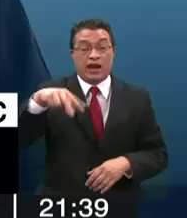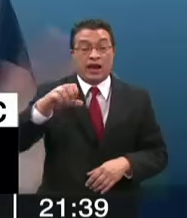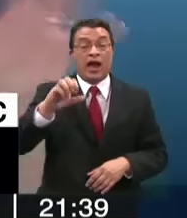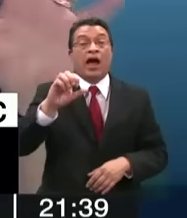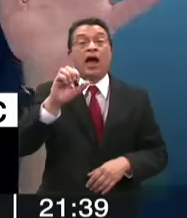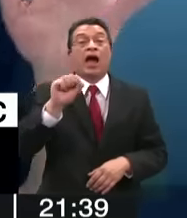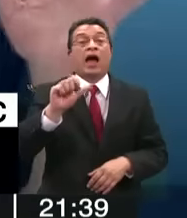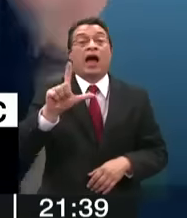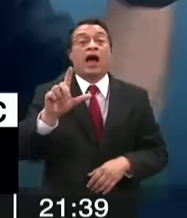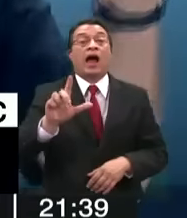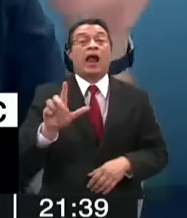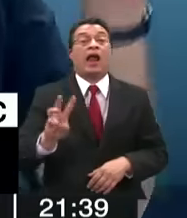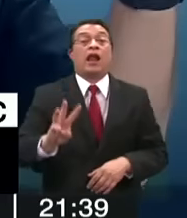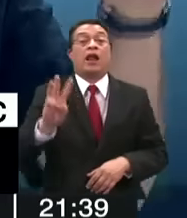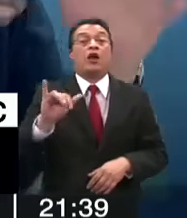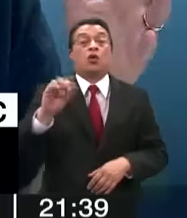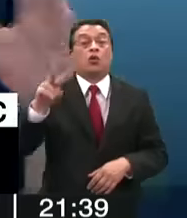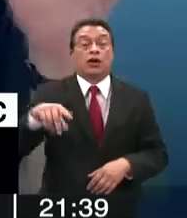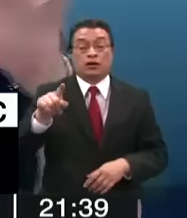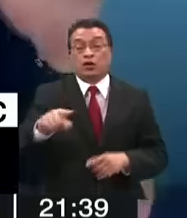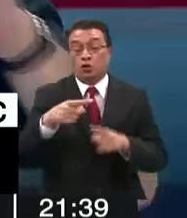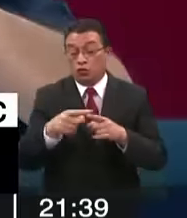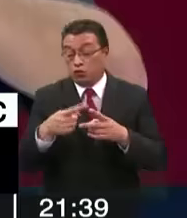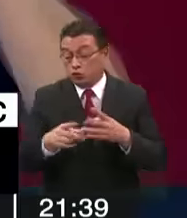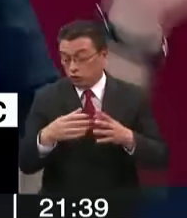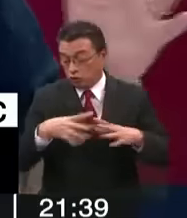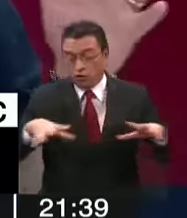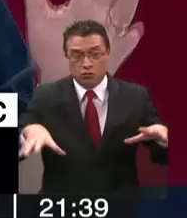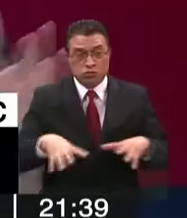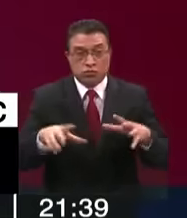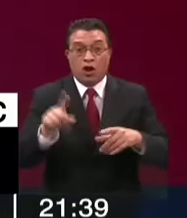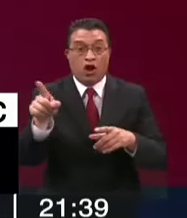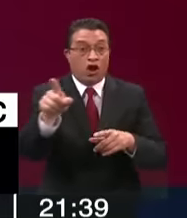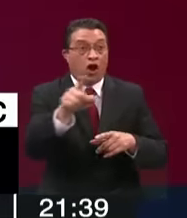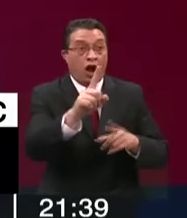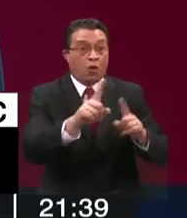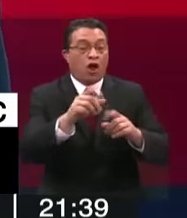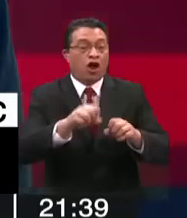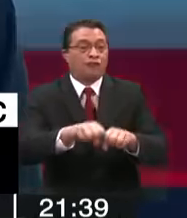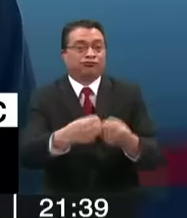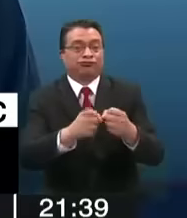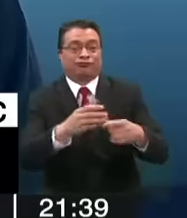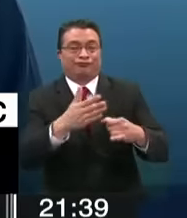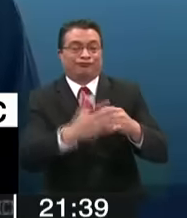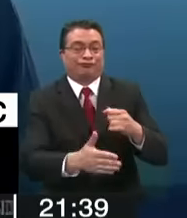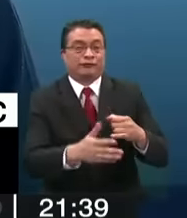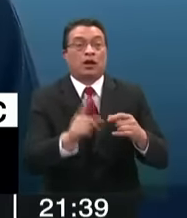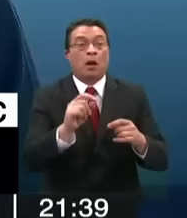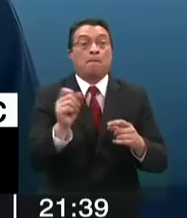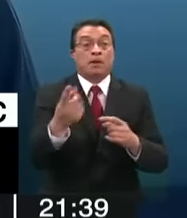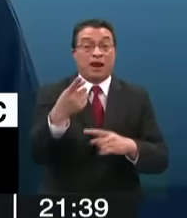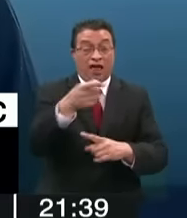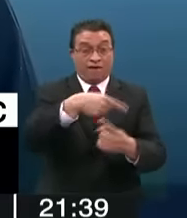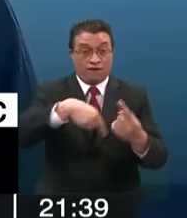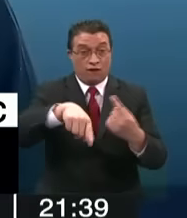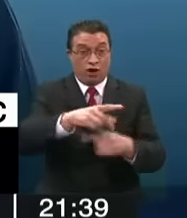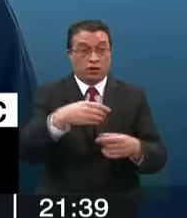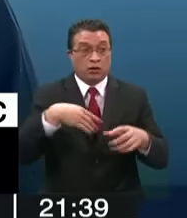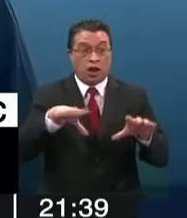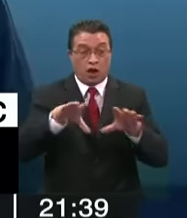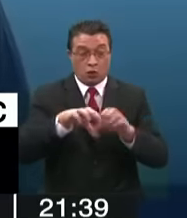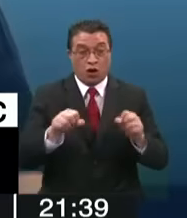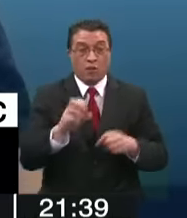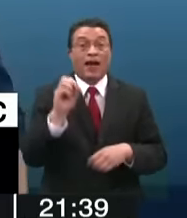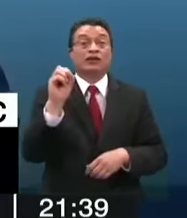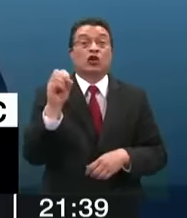Ignacio Walker, que yo los veía como los más, con más ganas de romper esto... Ellos mismos dicen, vamos a primera vuelta, pero no, nos ponemos de acuerdo para la